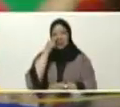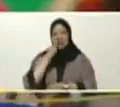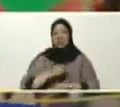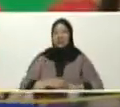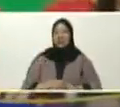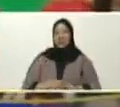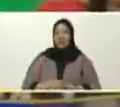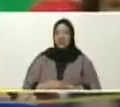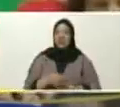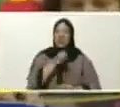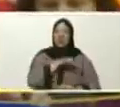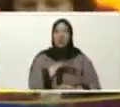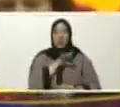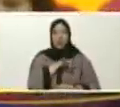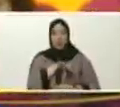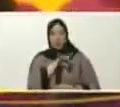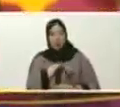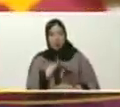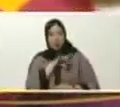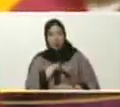dura, dolorosa.